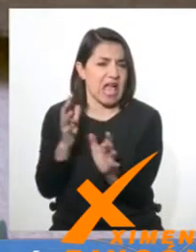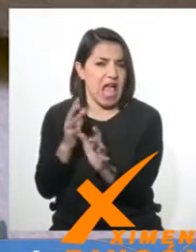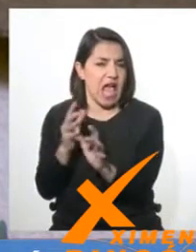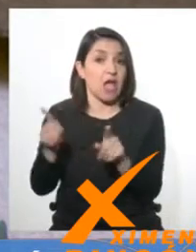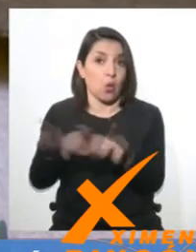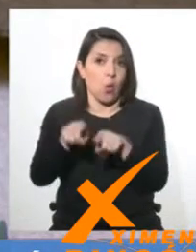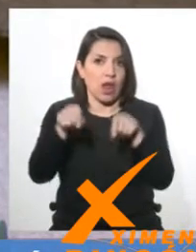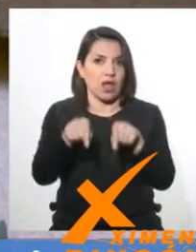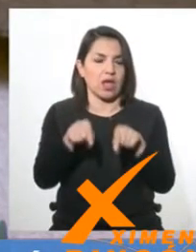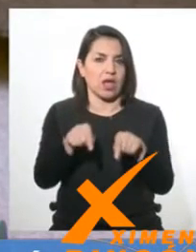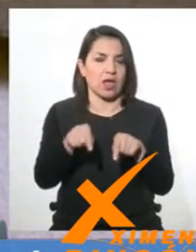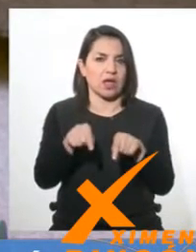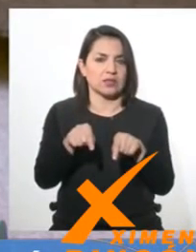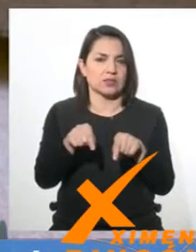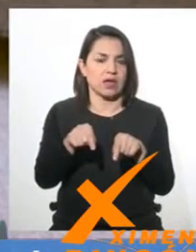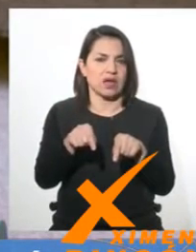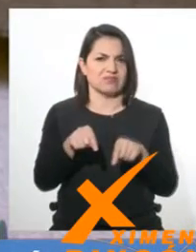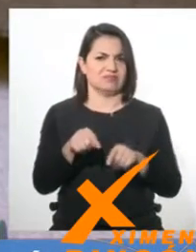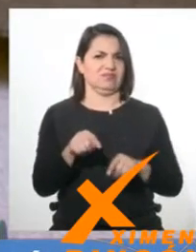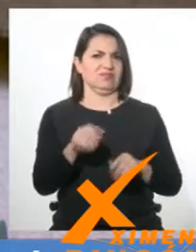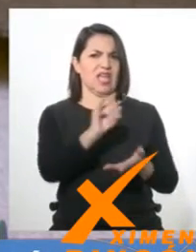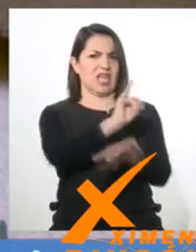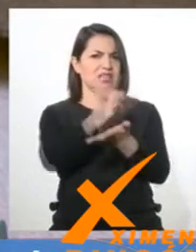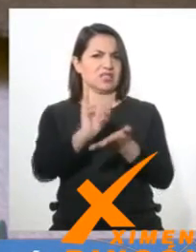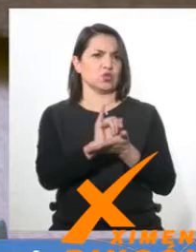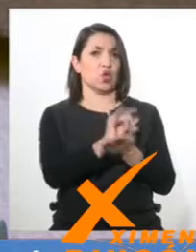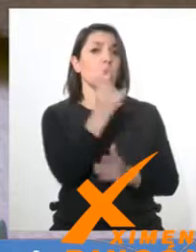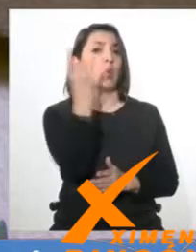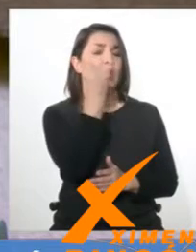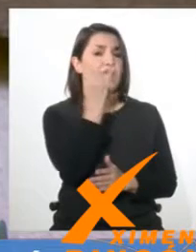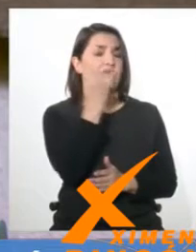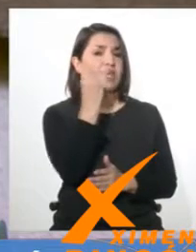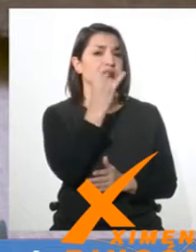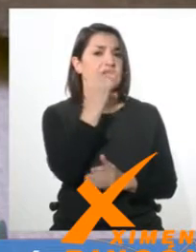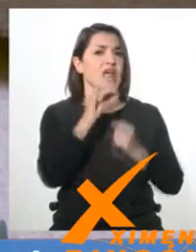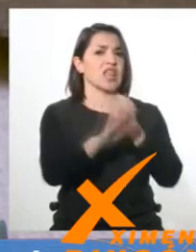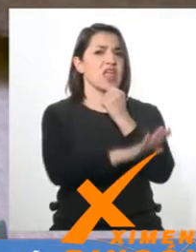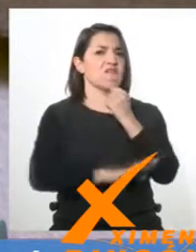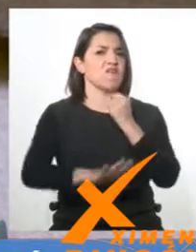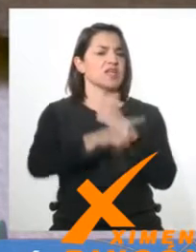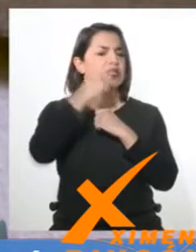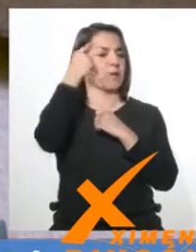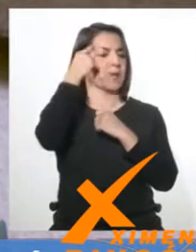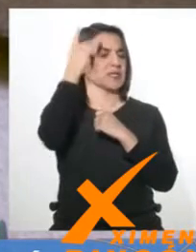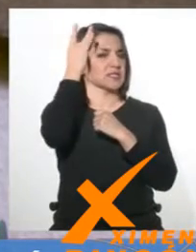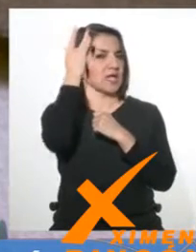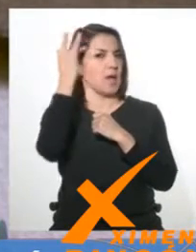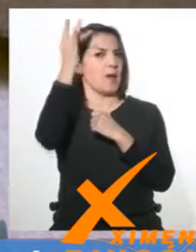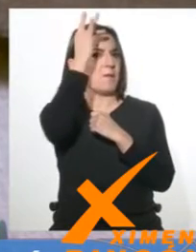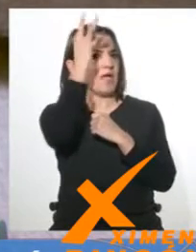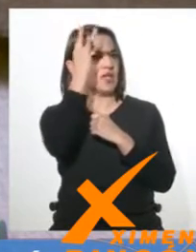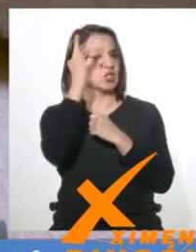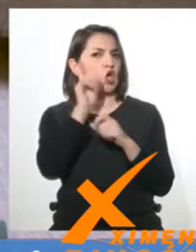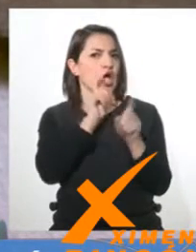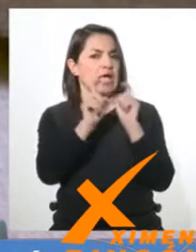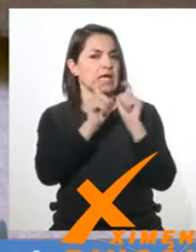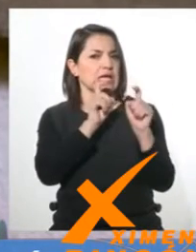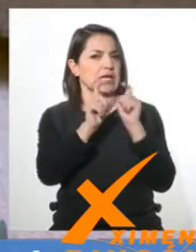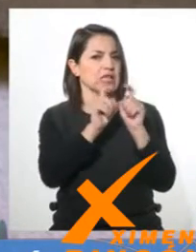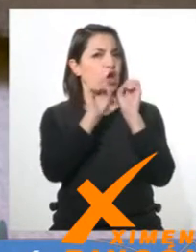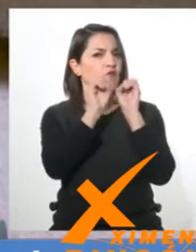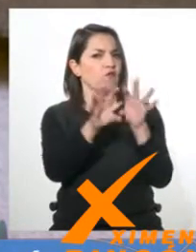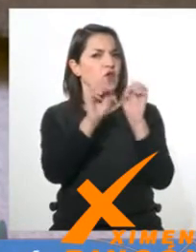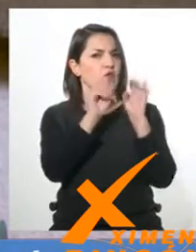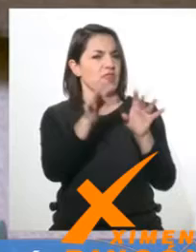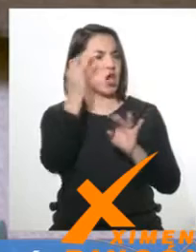ámbito académico, en las universidades, supuestas cunas del pensamiento crítico y formadoras de mentes que llevan adelante una